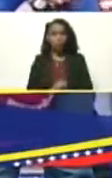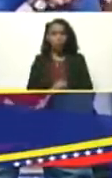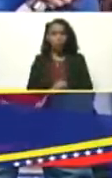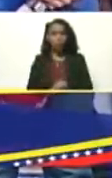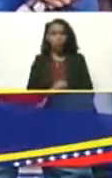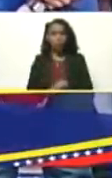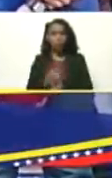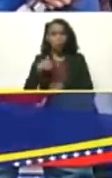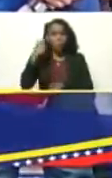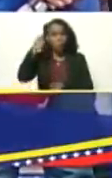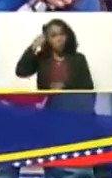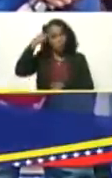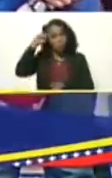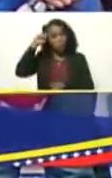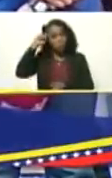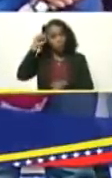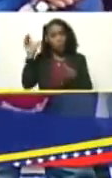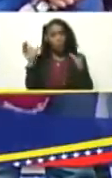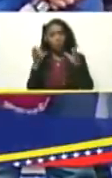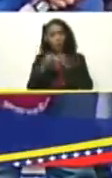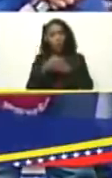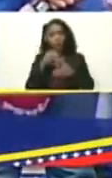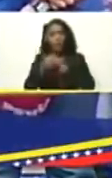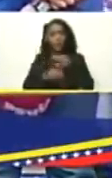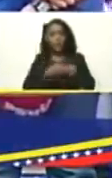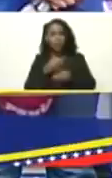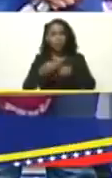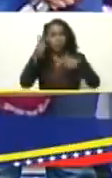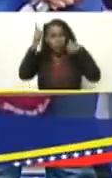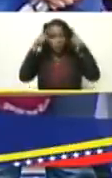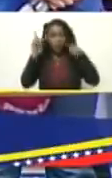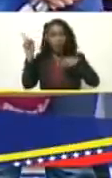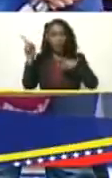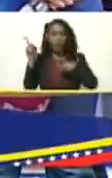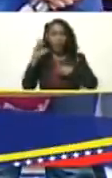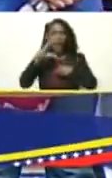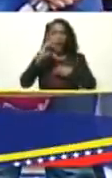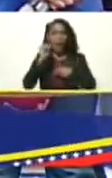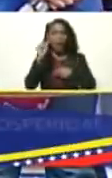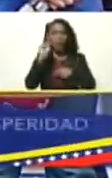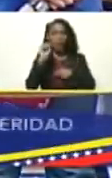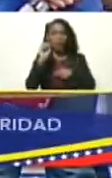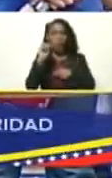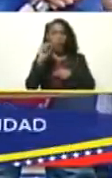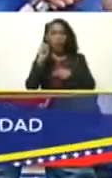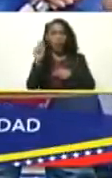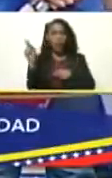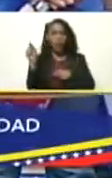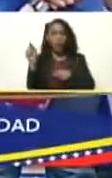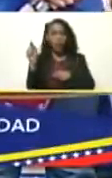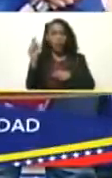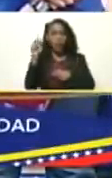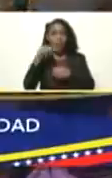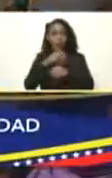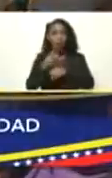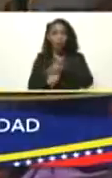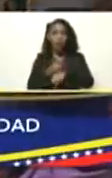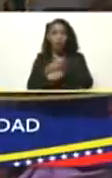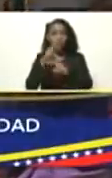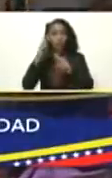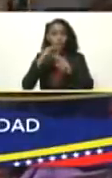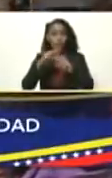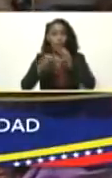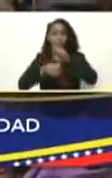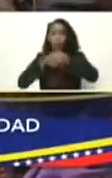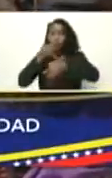Y recuerdo una reunión que tuvimos con el comandante Chávez en la casona, y Freddy Bernal le explicó,